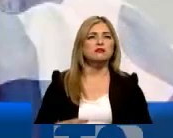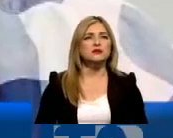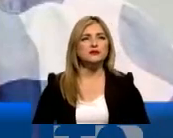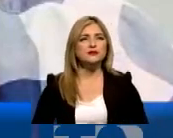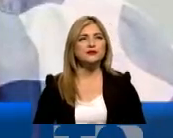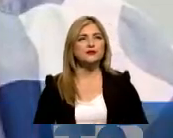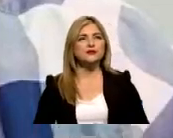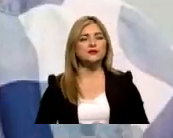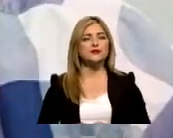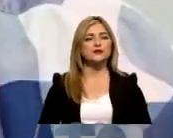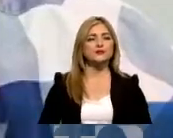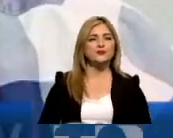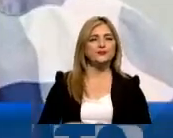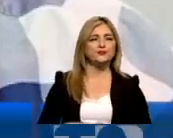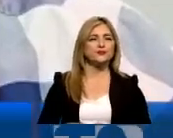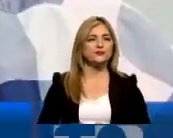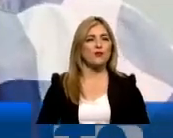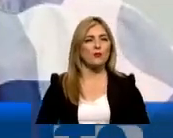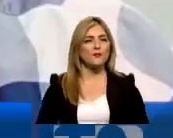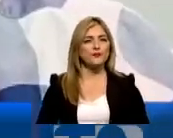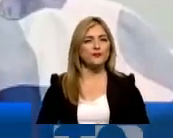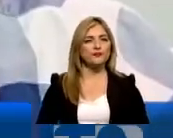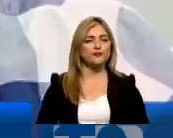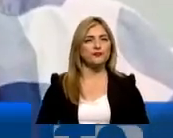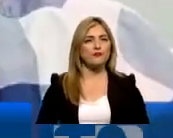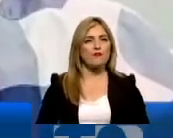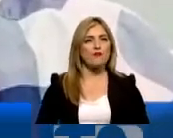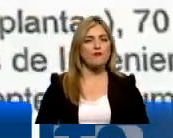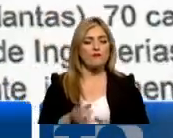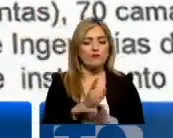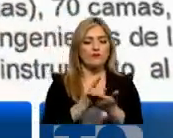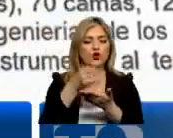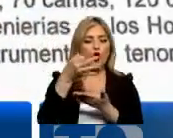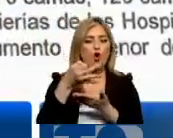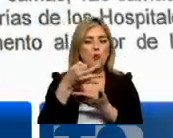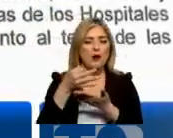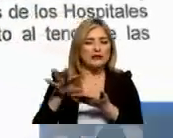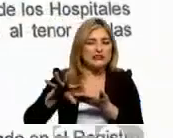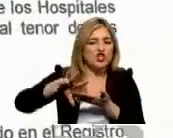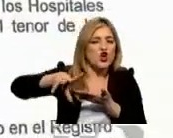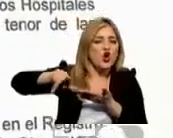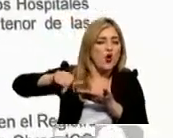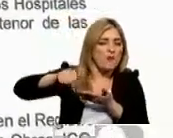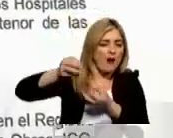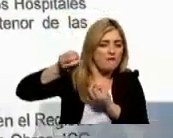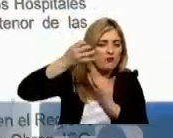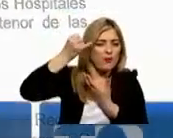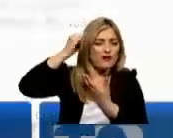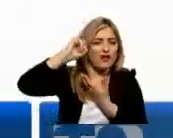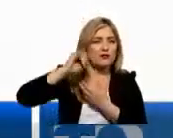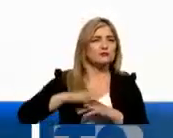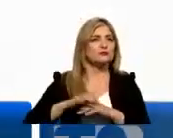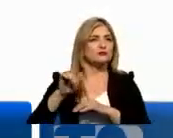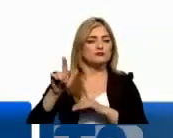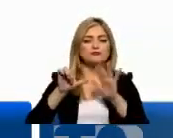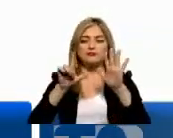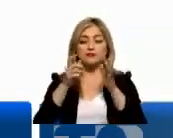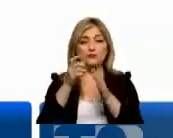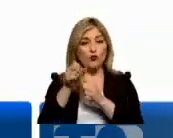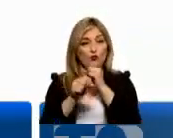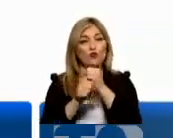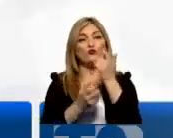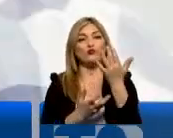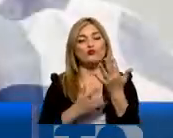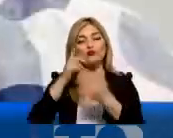comprobar que es un uso y una modificación a los diseños originales. La firma Excellence Center lleva 7 años esperando que el